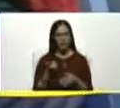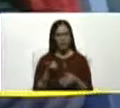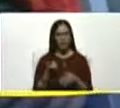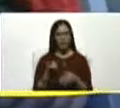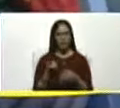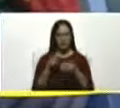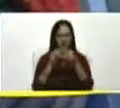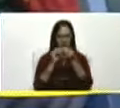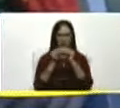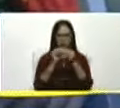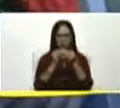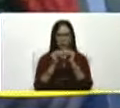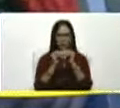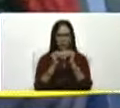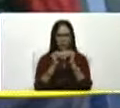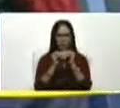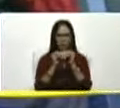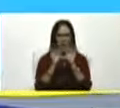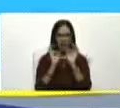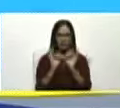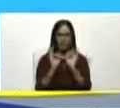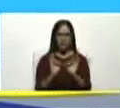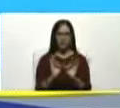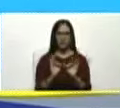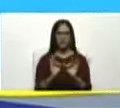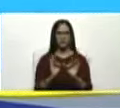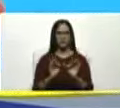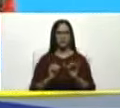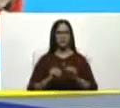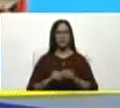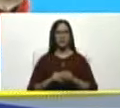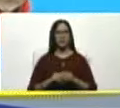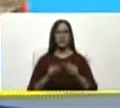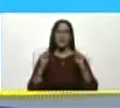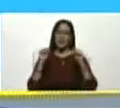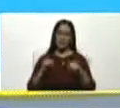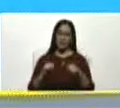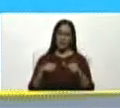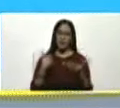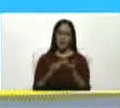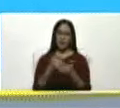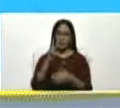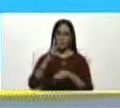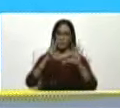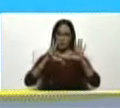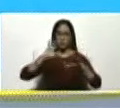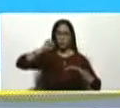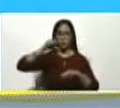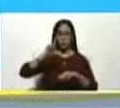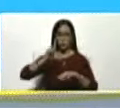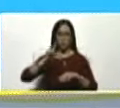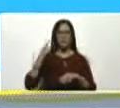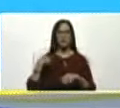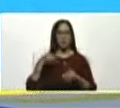ajustar, afinar. De aquí al 28 de julio tenemos un gran reto: